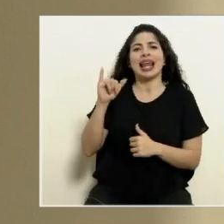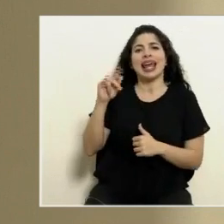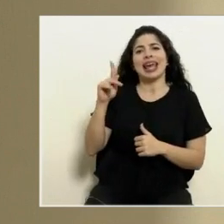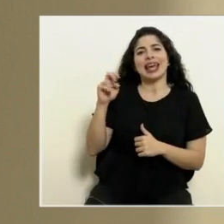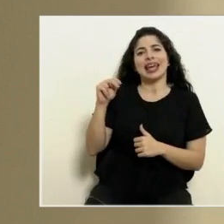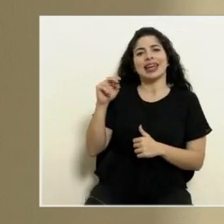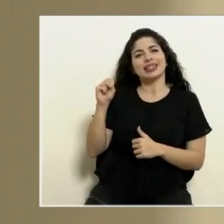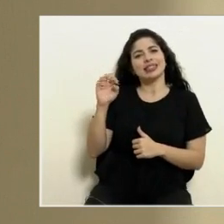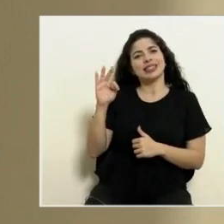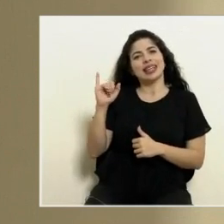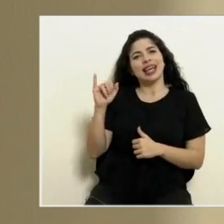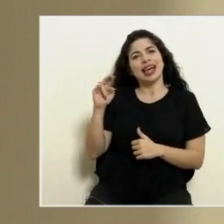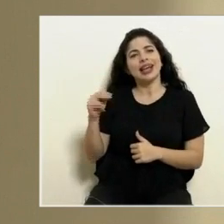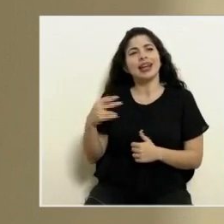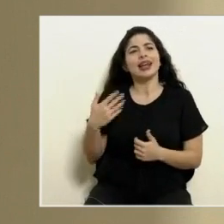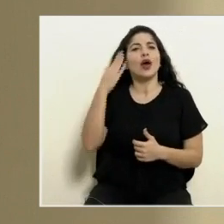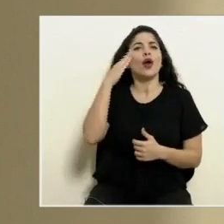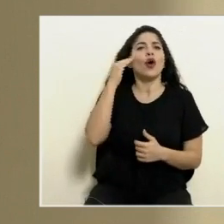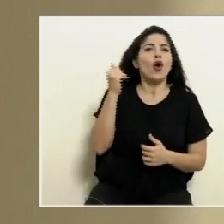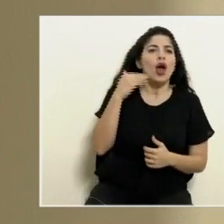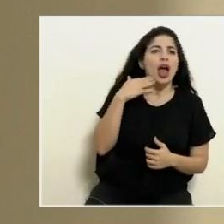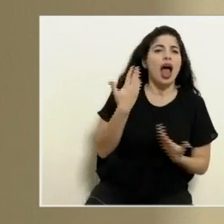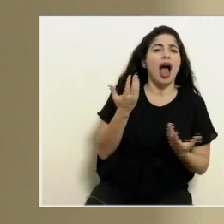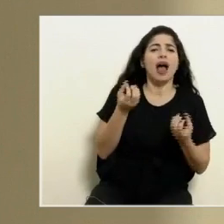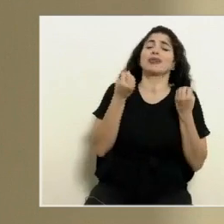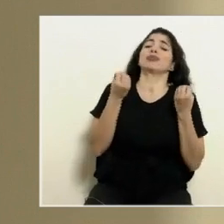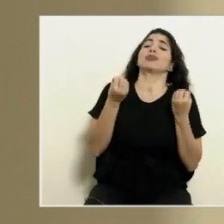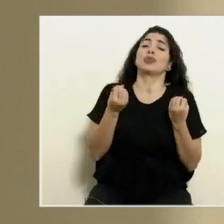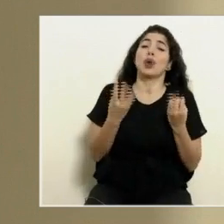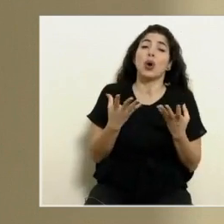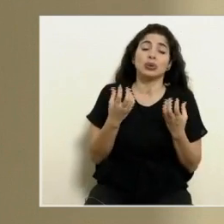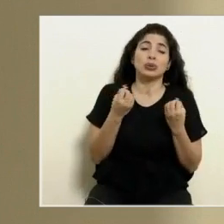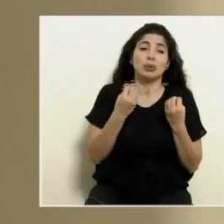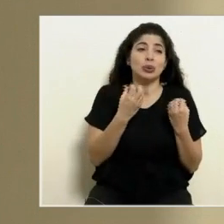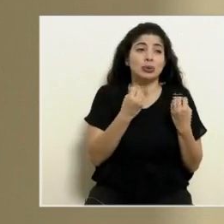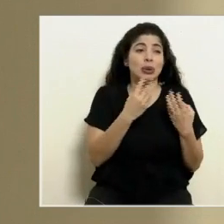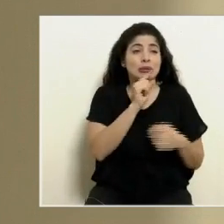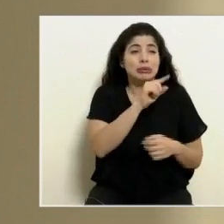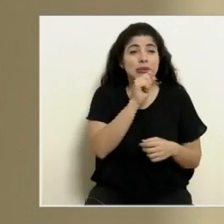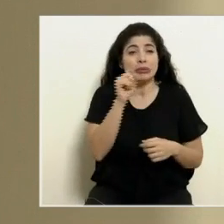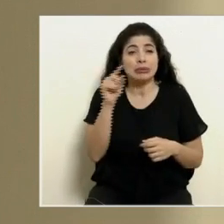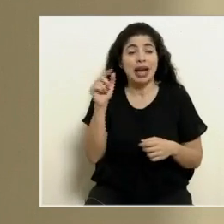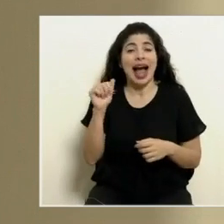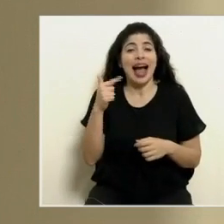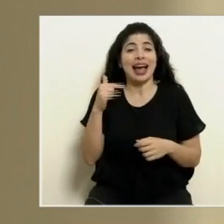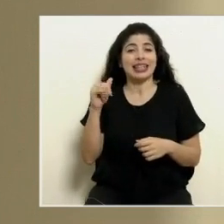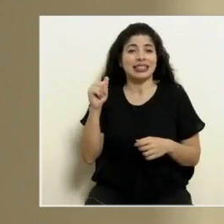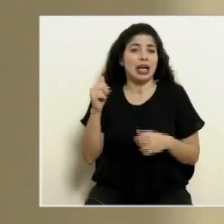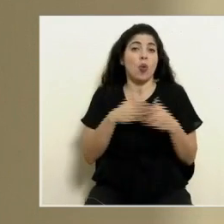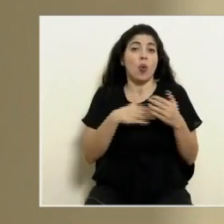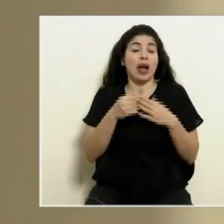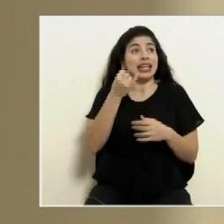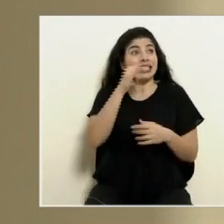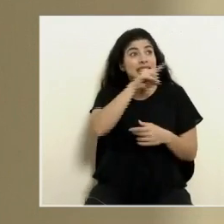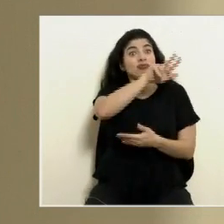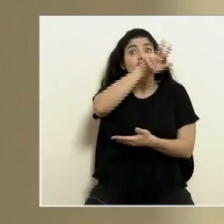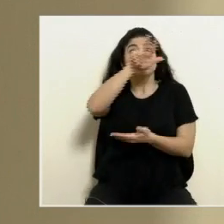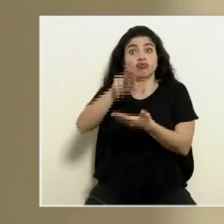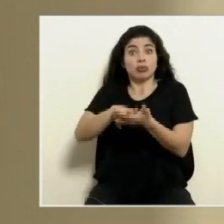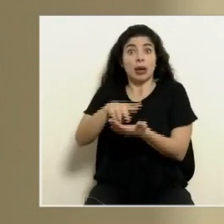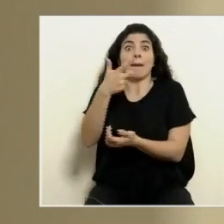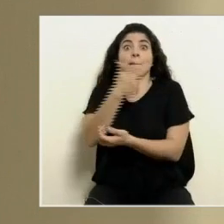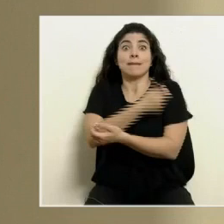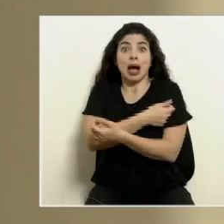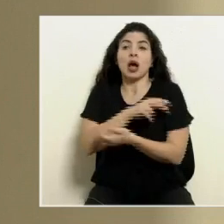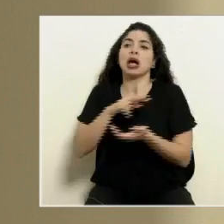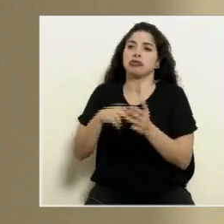la de Corea, o sea, hay muchas, ¿verdad? En muchas partes del mundo, así que cualquiera de esas que apruebe la vacuna ya sería una